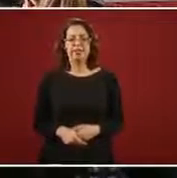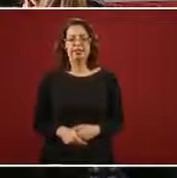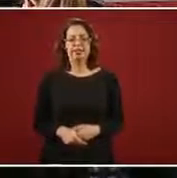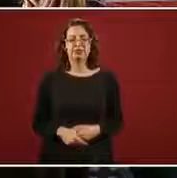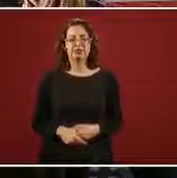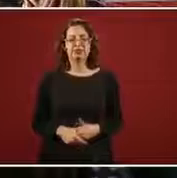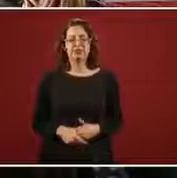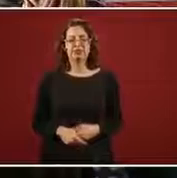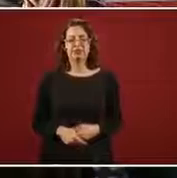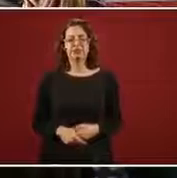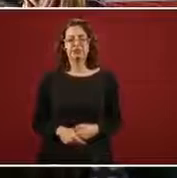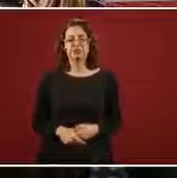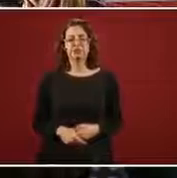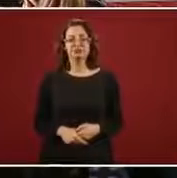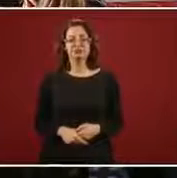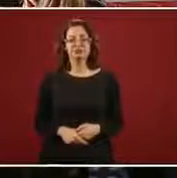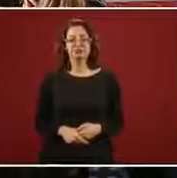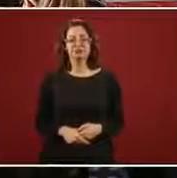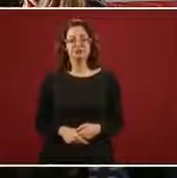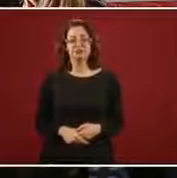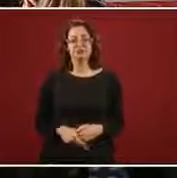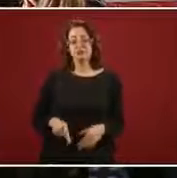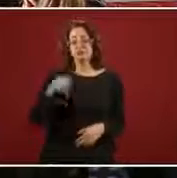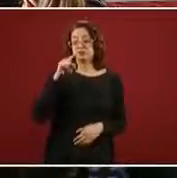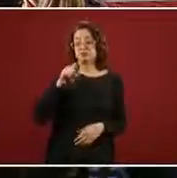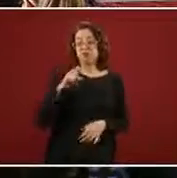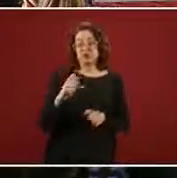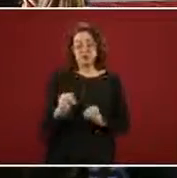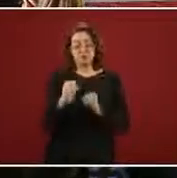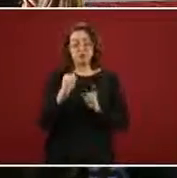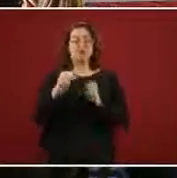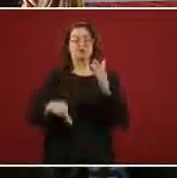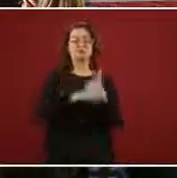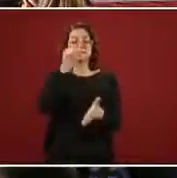Aquí fue el centro de la resistencia maya.